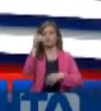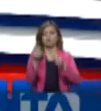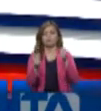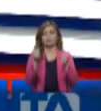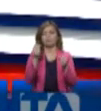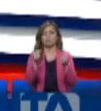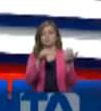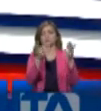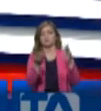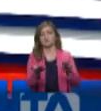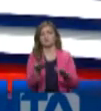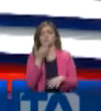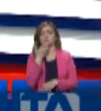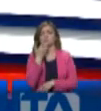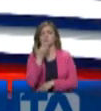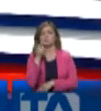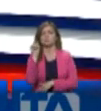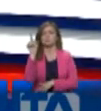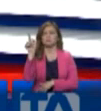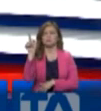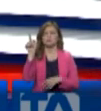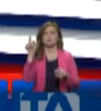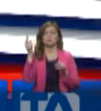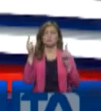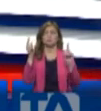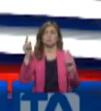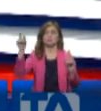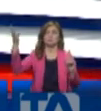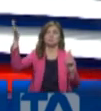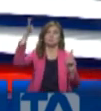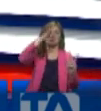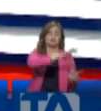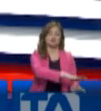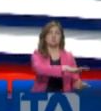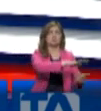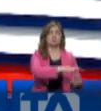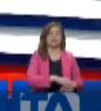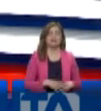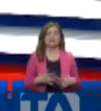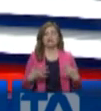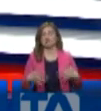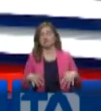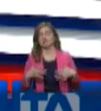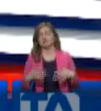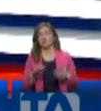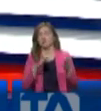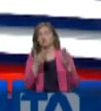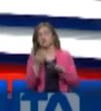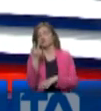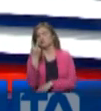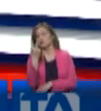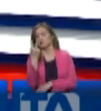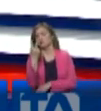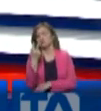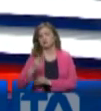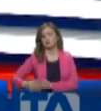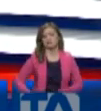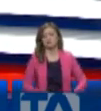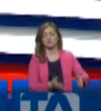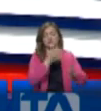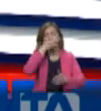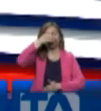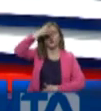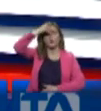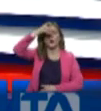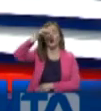tránsito. Junto con el patrullero fueron arrastrados por una luz de tierra que cobró dos vidas en la vía Santo Domingo,